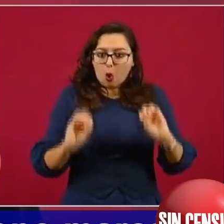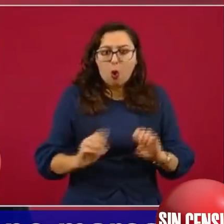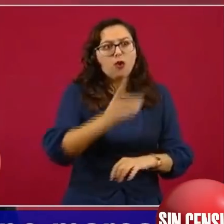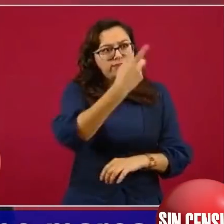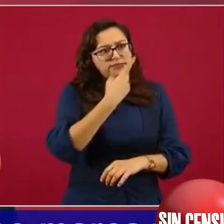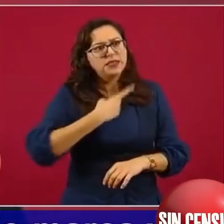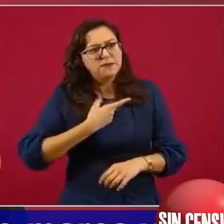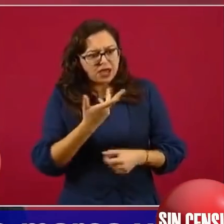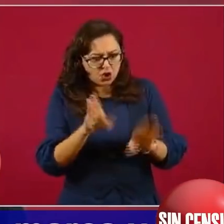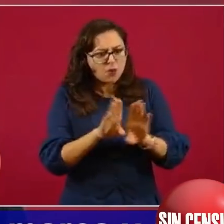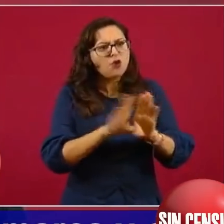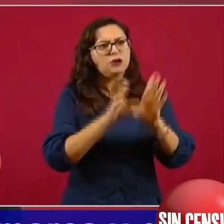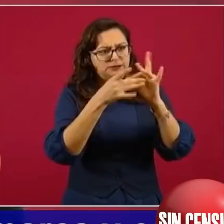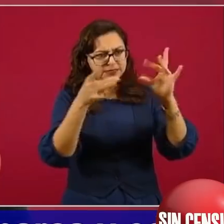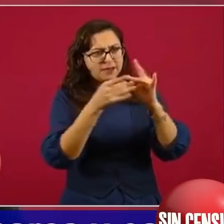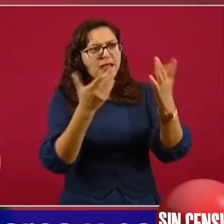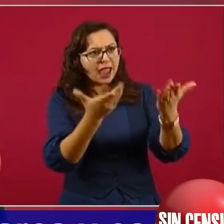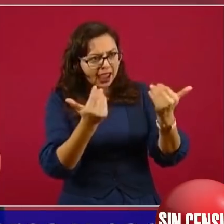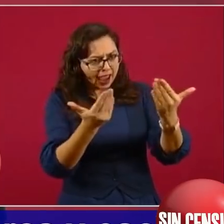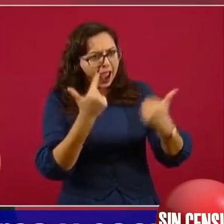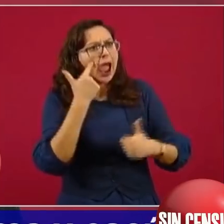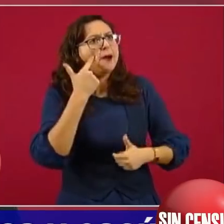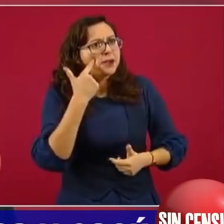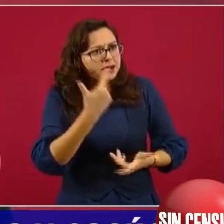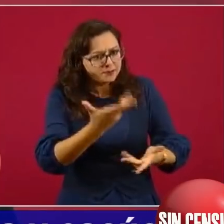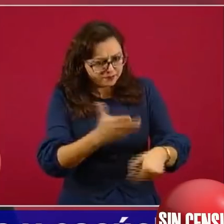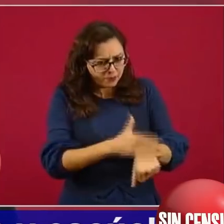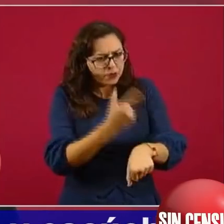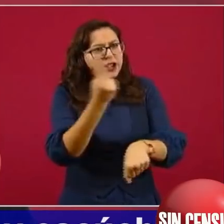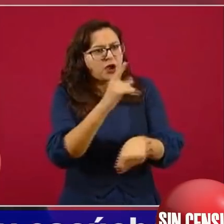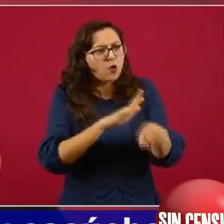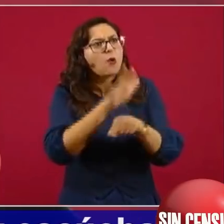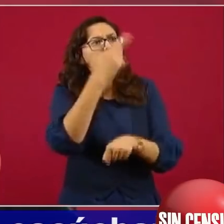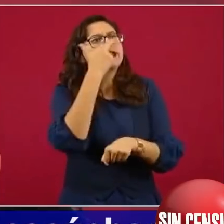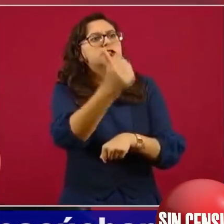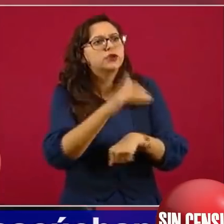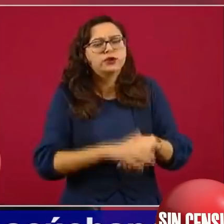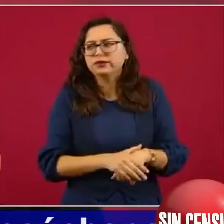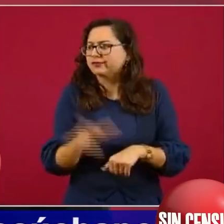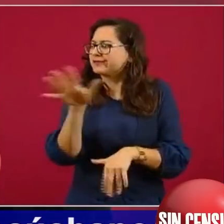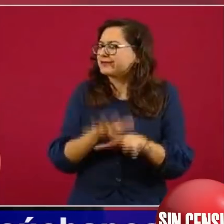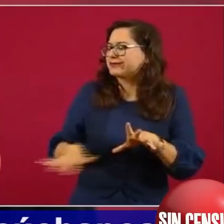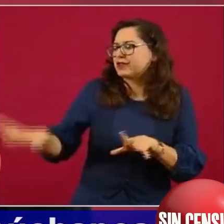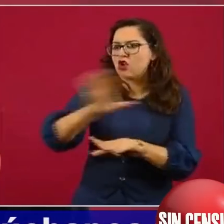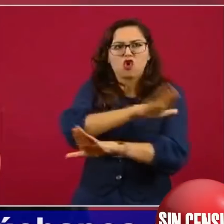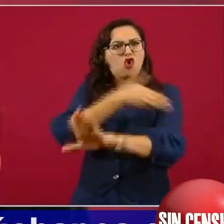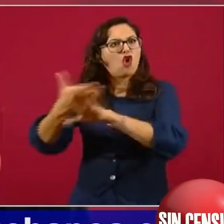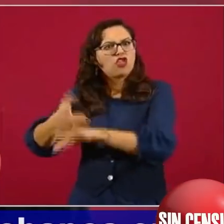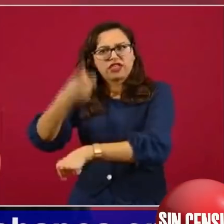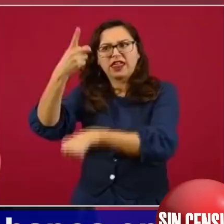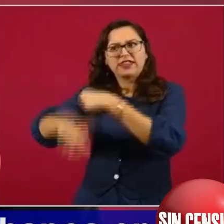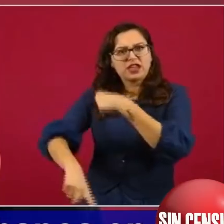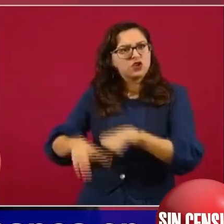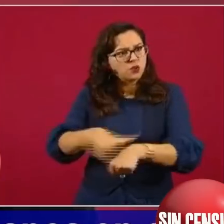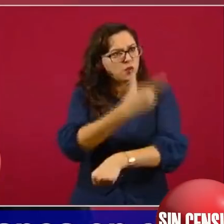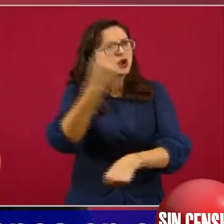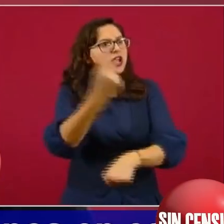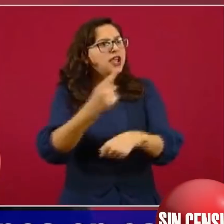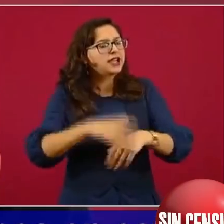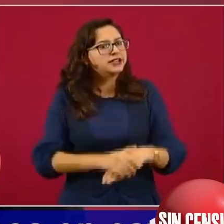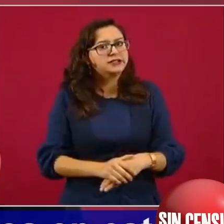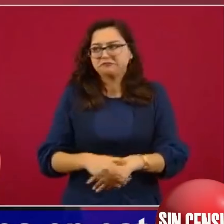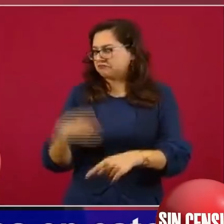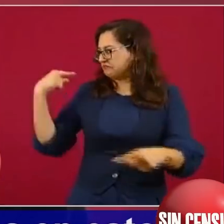sobre ese tema, todo el daño que causaron, cómo es que el salario en México, a pesar de los